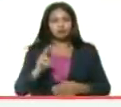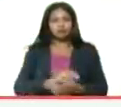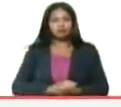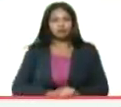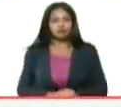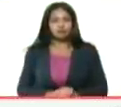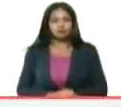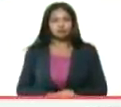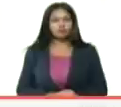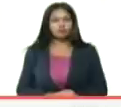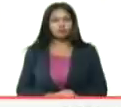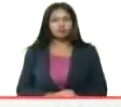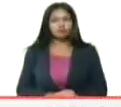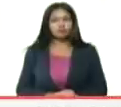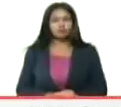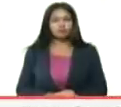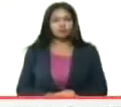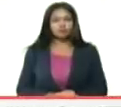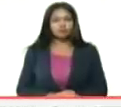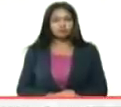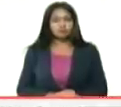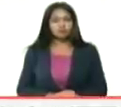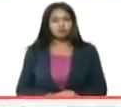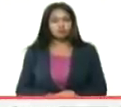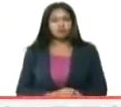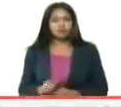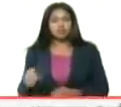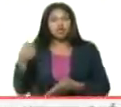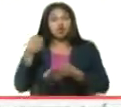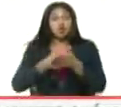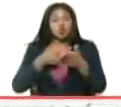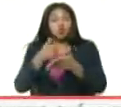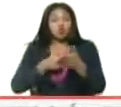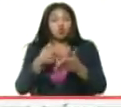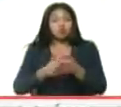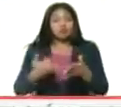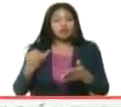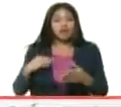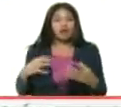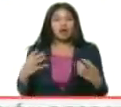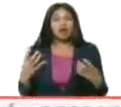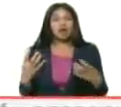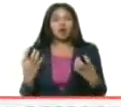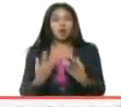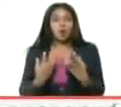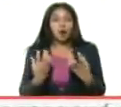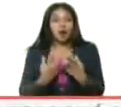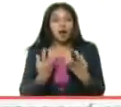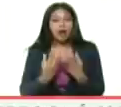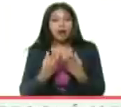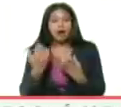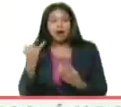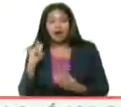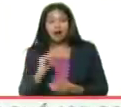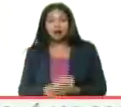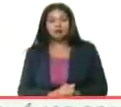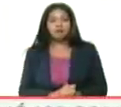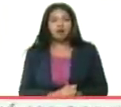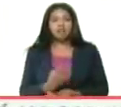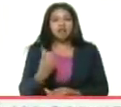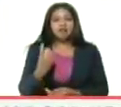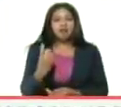en esta lucha, podemos decir, en la guerra popular, porque hace falta